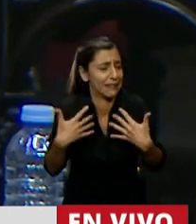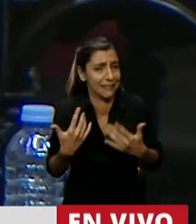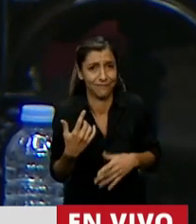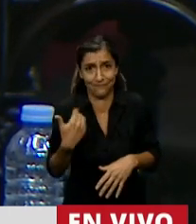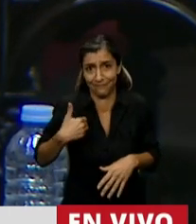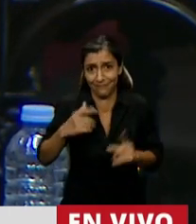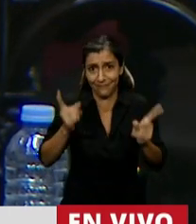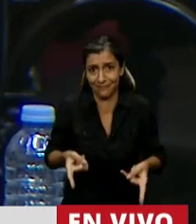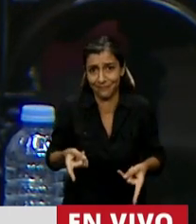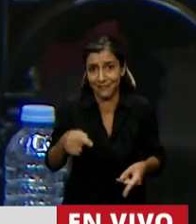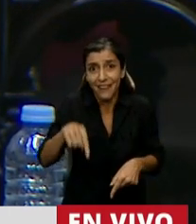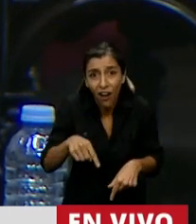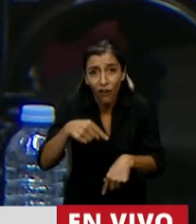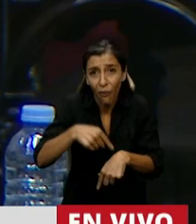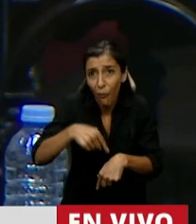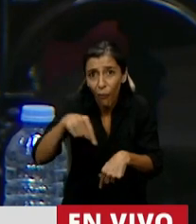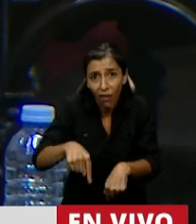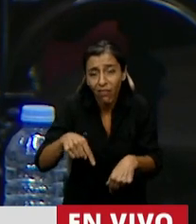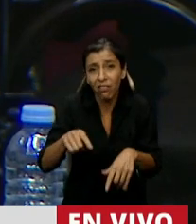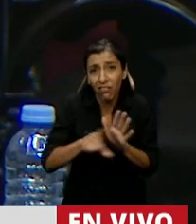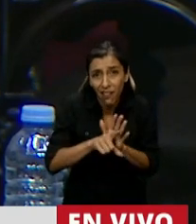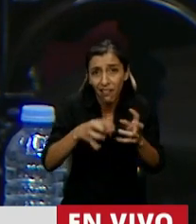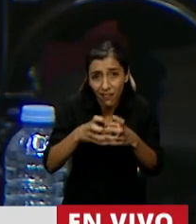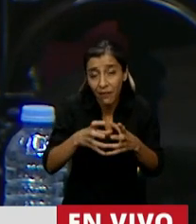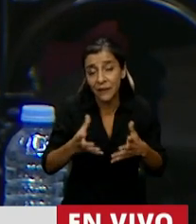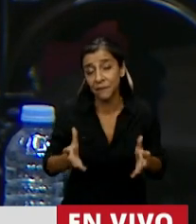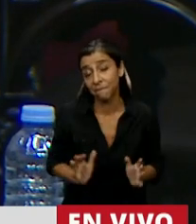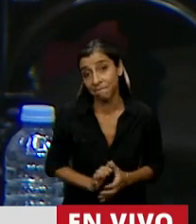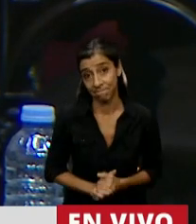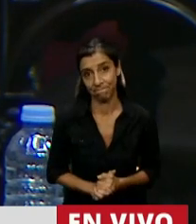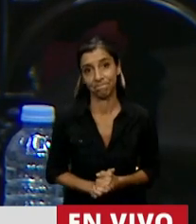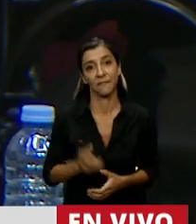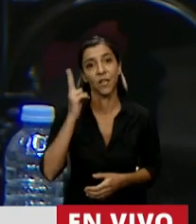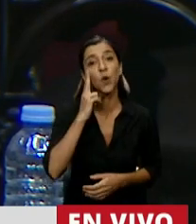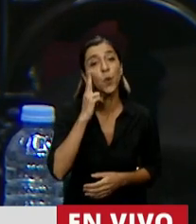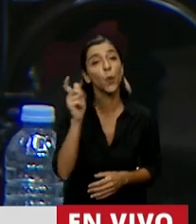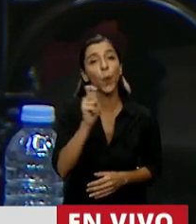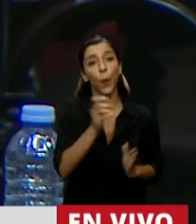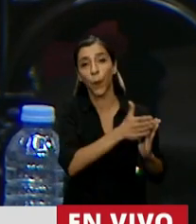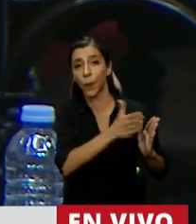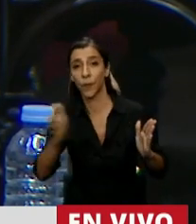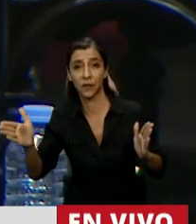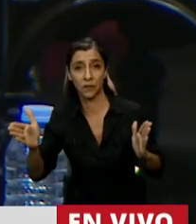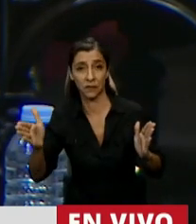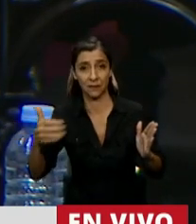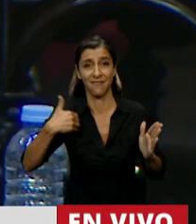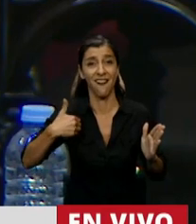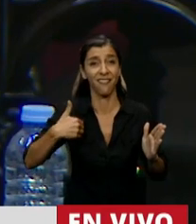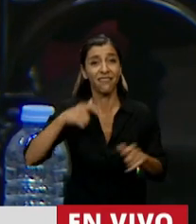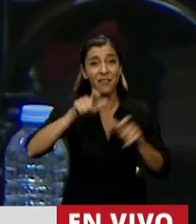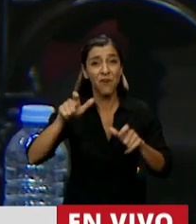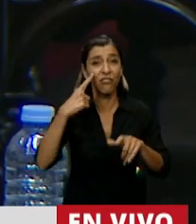excepción donde se han muerto en estos nueve meses 40 mil argentinos